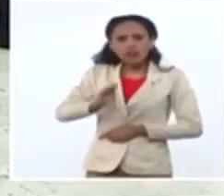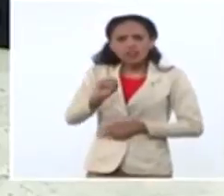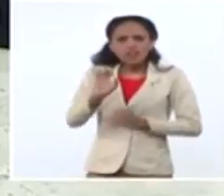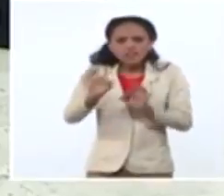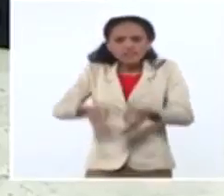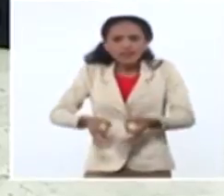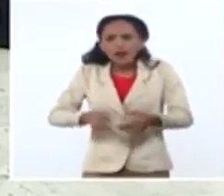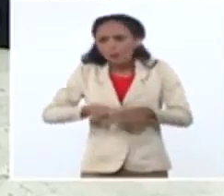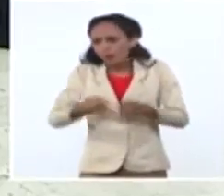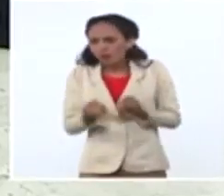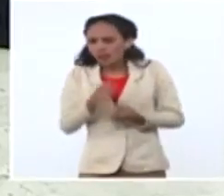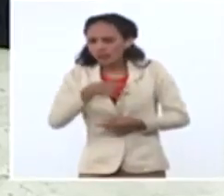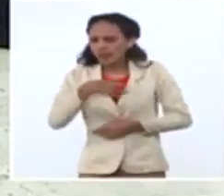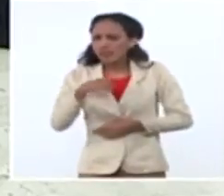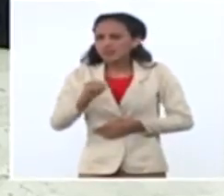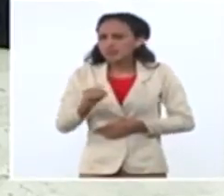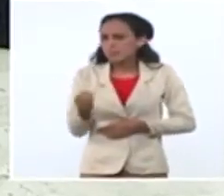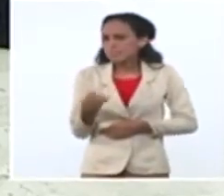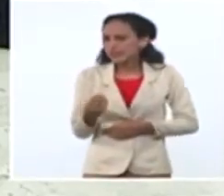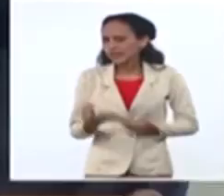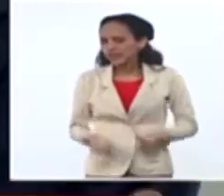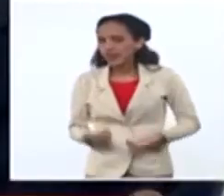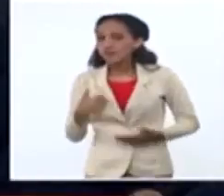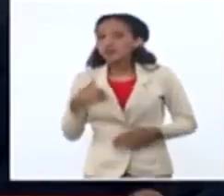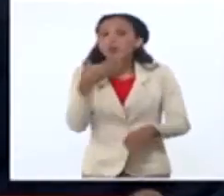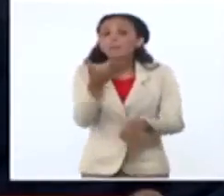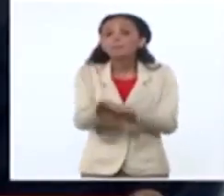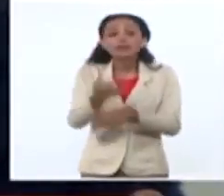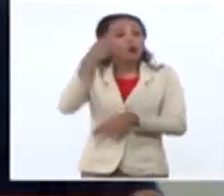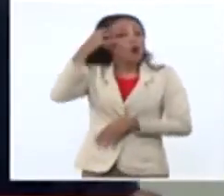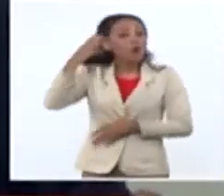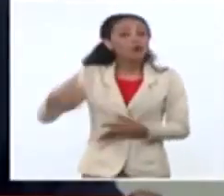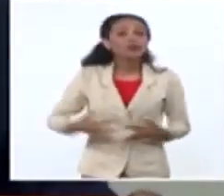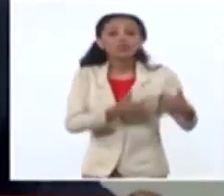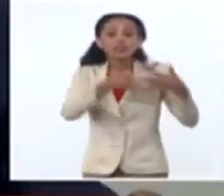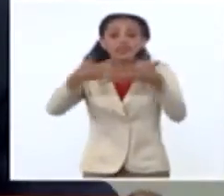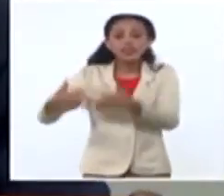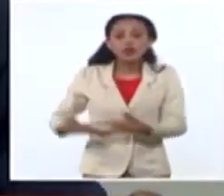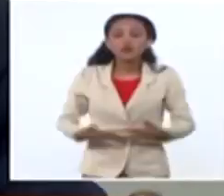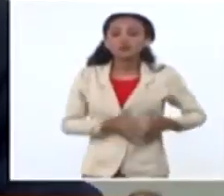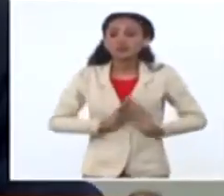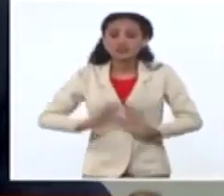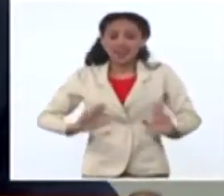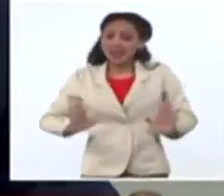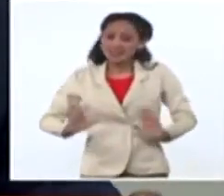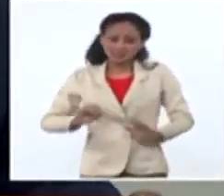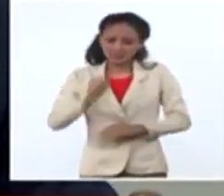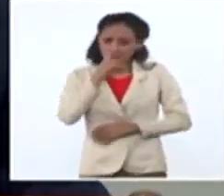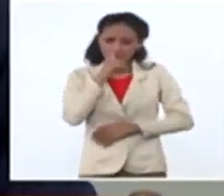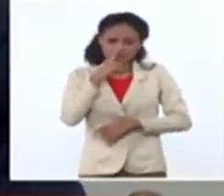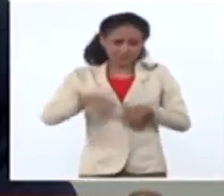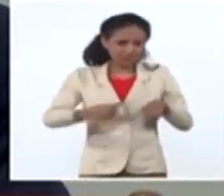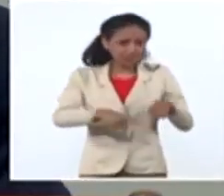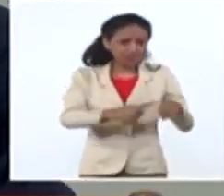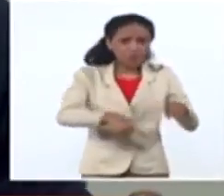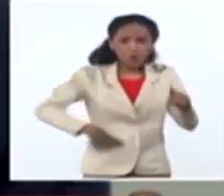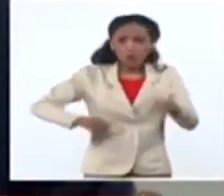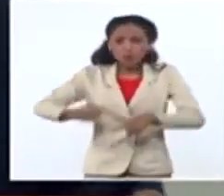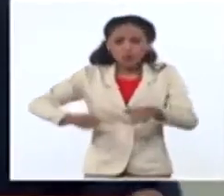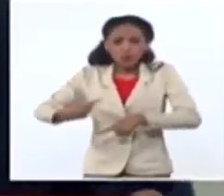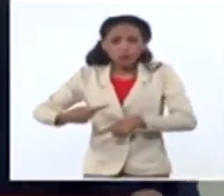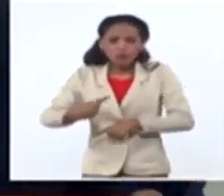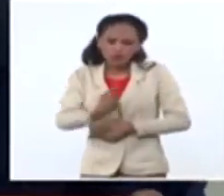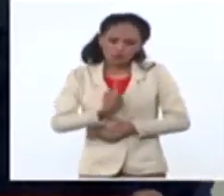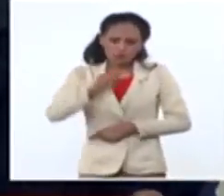país. Reclamo al gobierno de los Estados Unidos que cesen las acciones desde territorio estadounidense